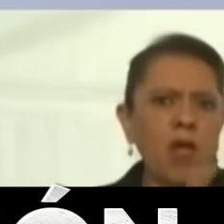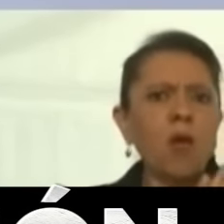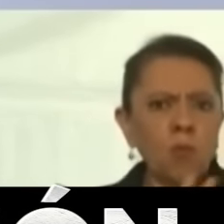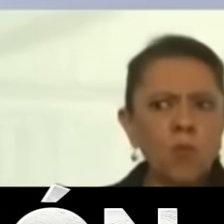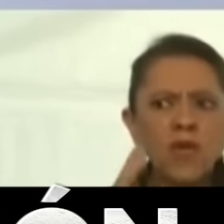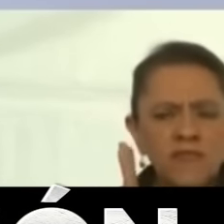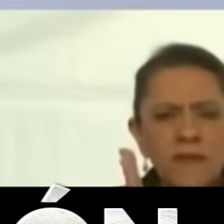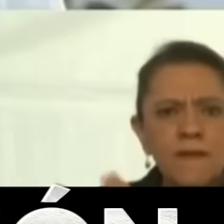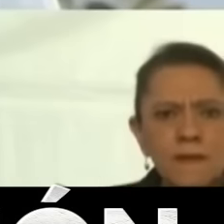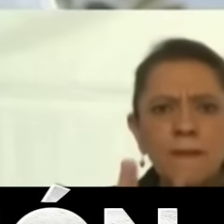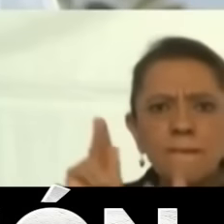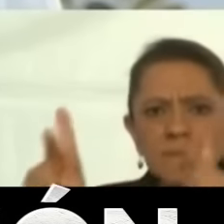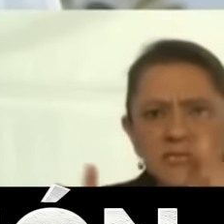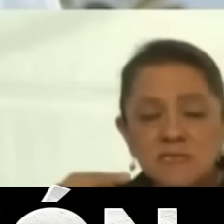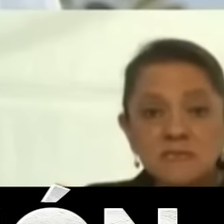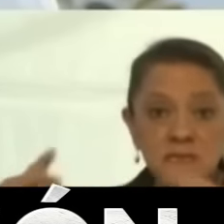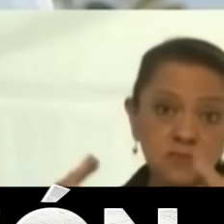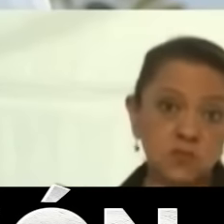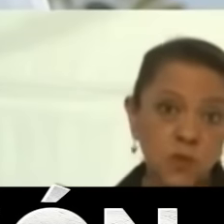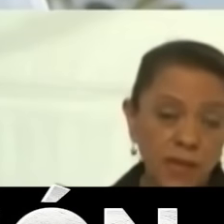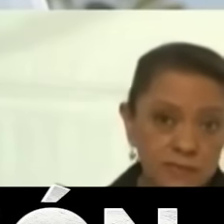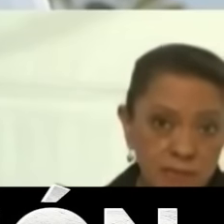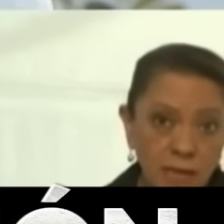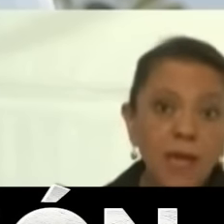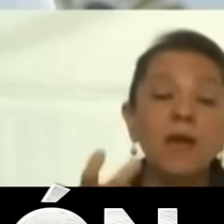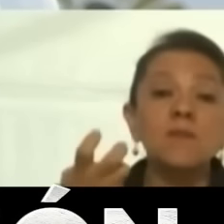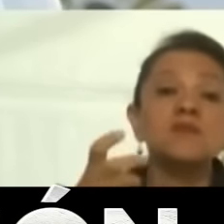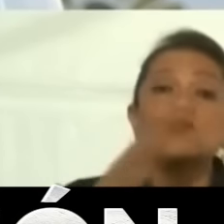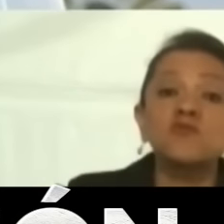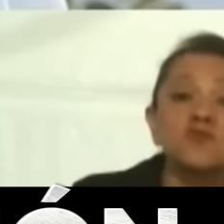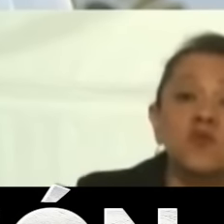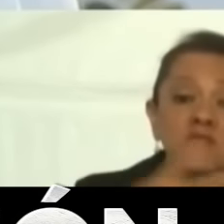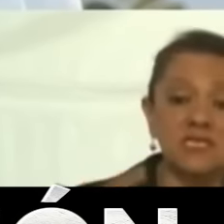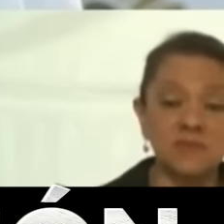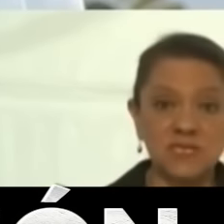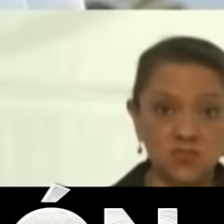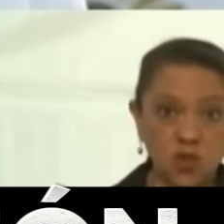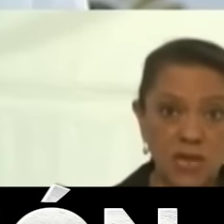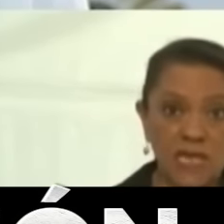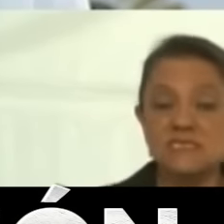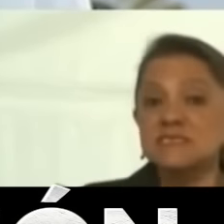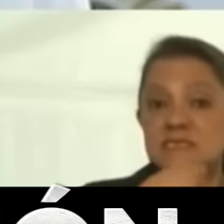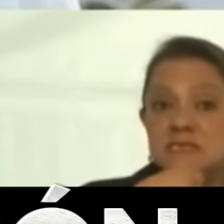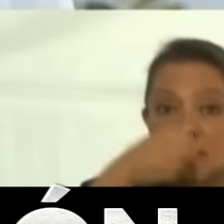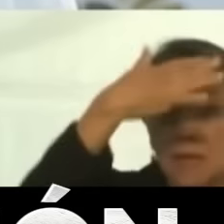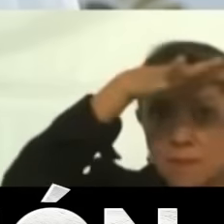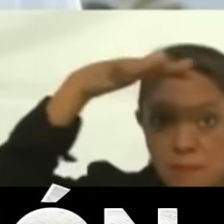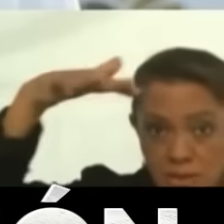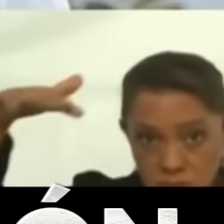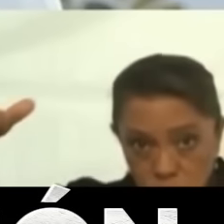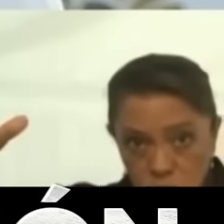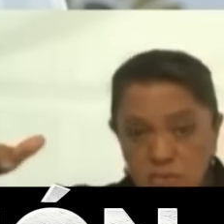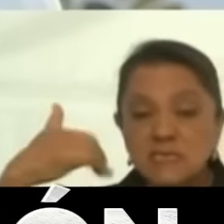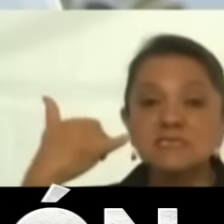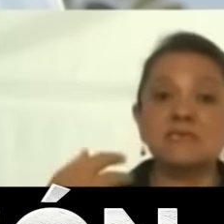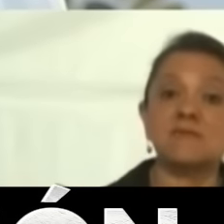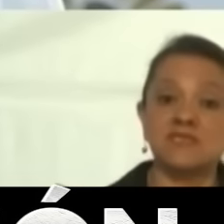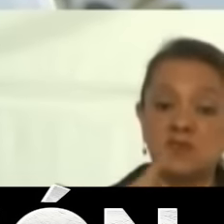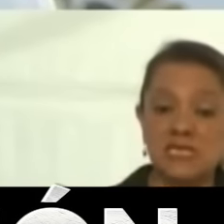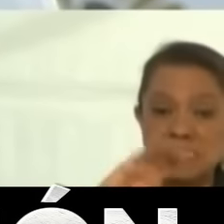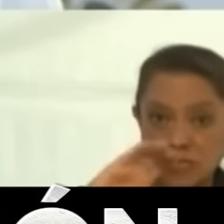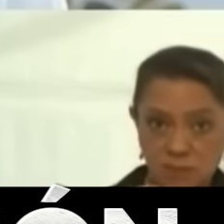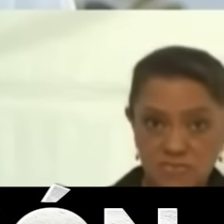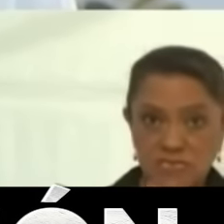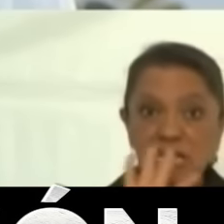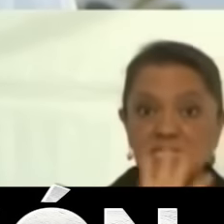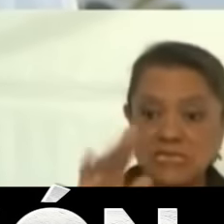Así que todos los adultos mayores y personas con discapacidad, espérenos que durante este trimestre, octubre, noviembre